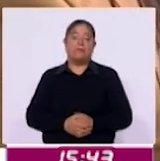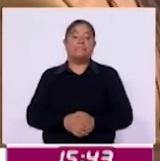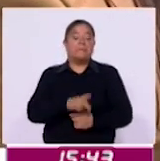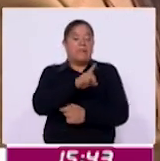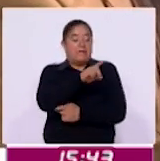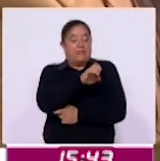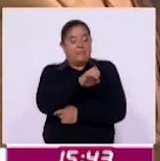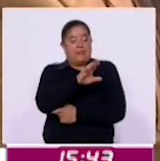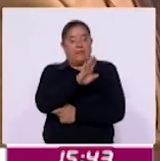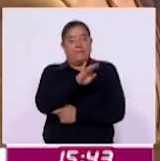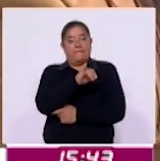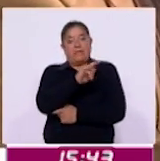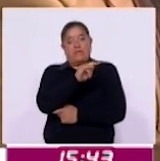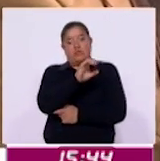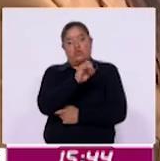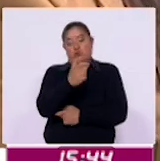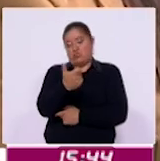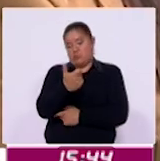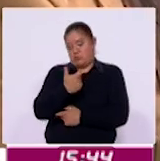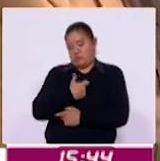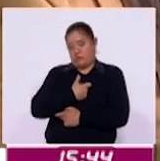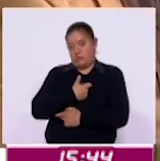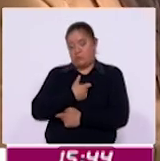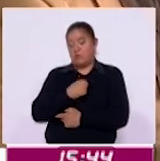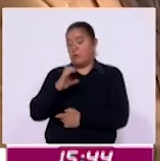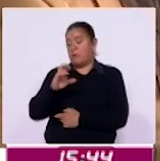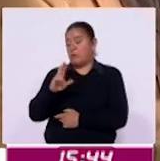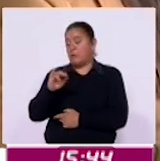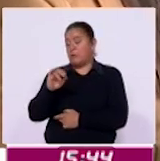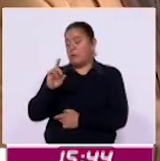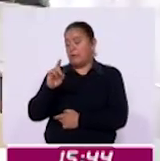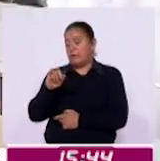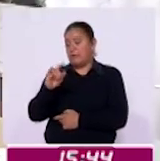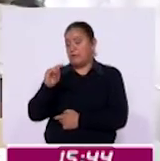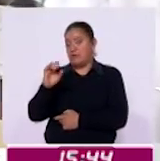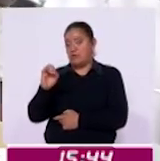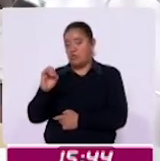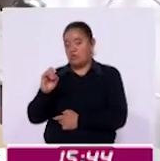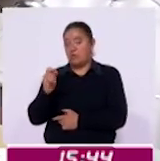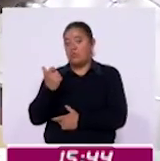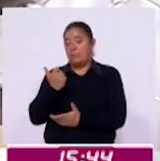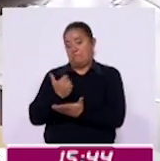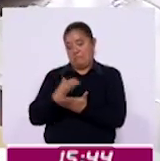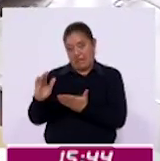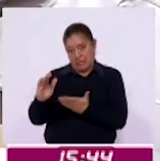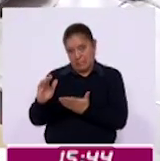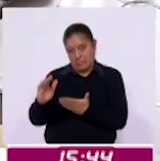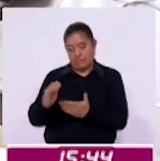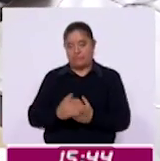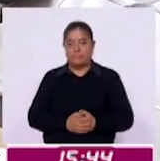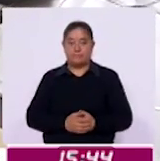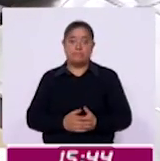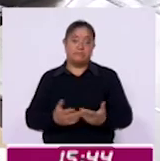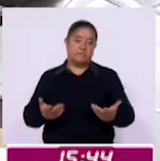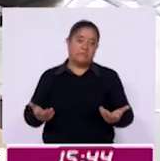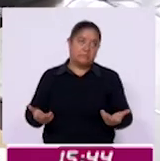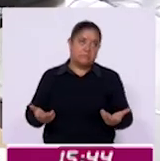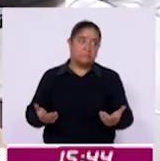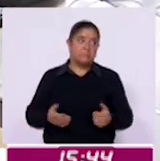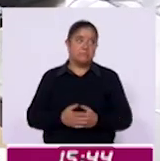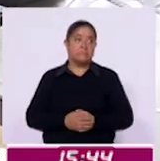pues evidentemente de ingreso. Si hablamos de crédito, pues de deuda. Entonces, tratar